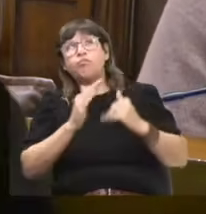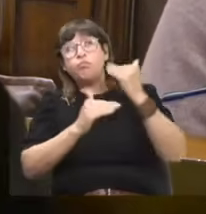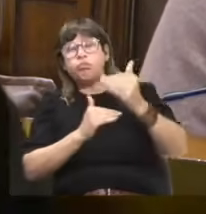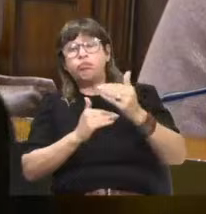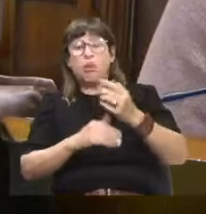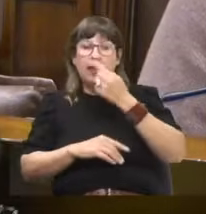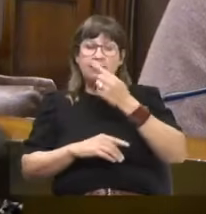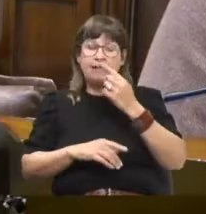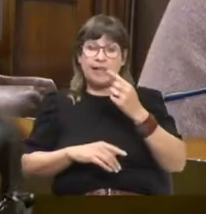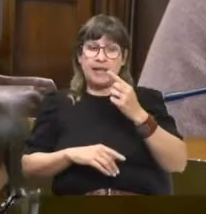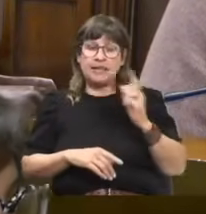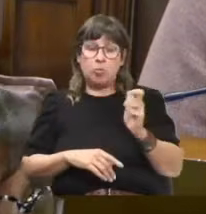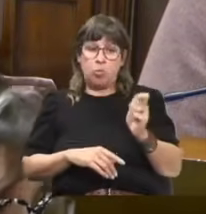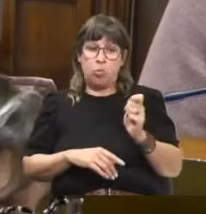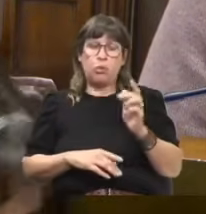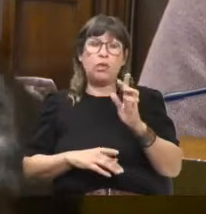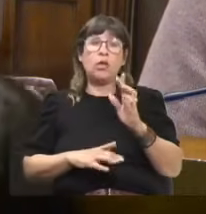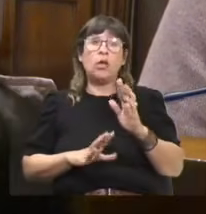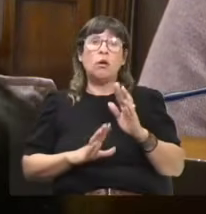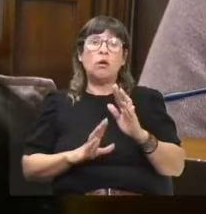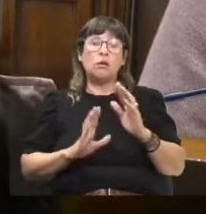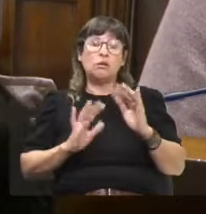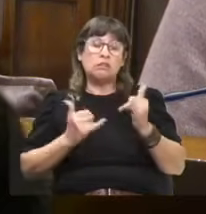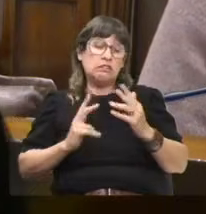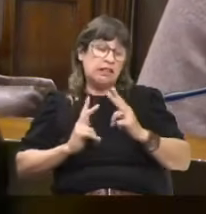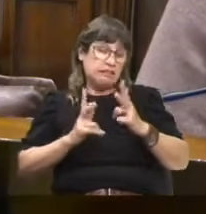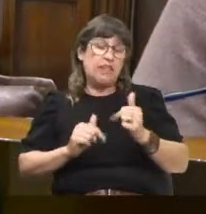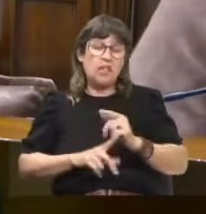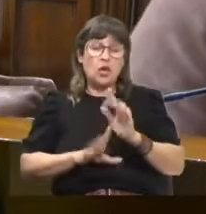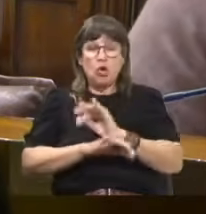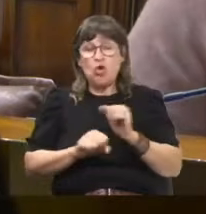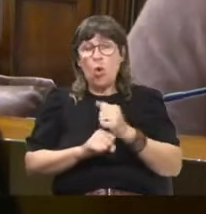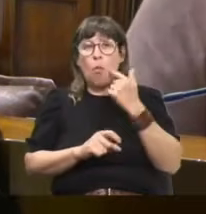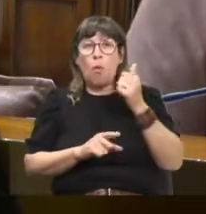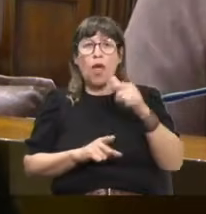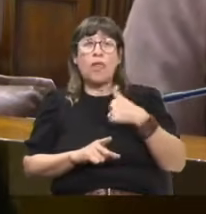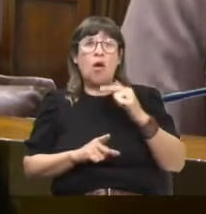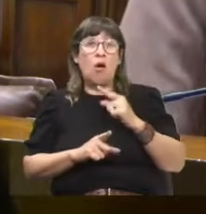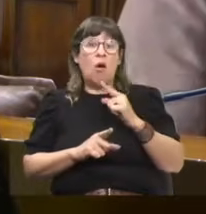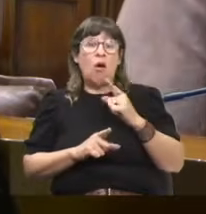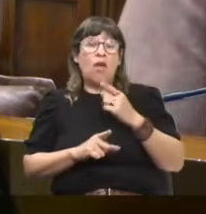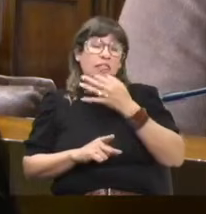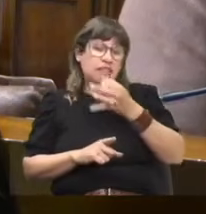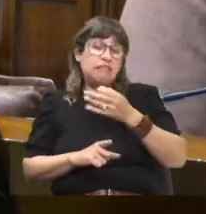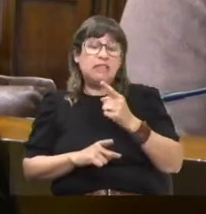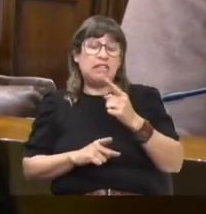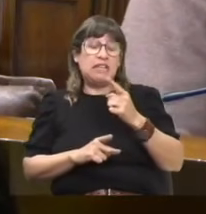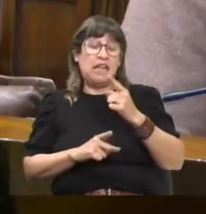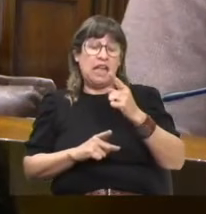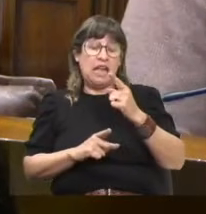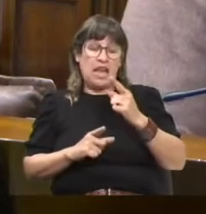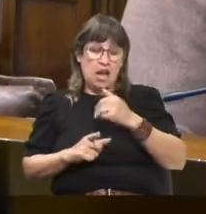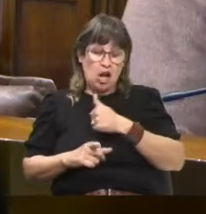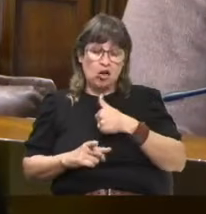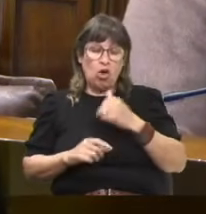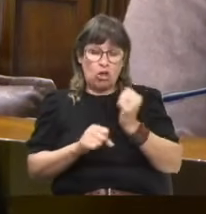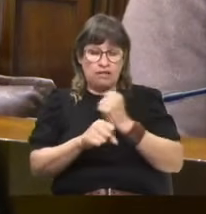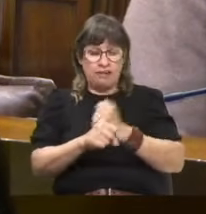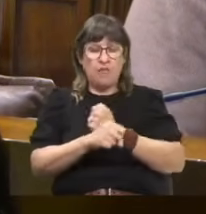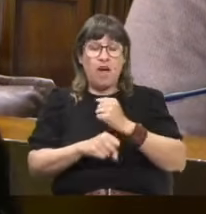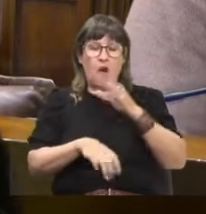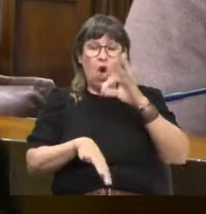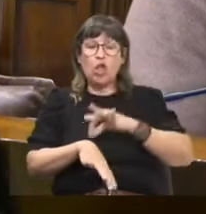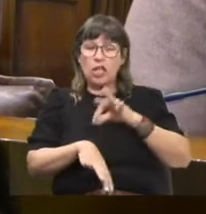dijo, nadie puede atribuir deshonestidad al desempeño del doctor Danza, así como tampoco